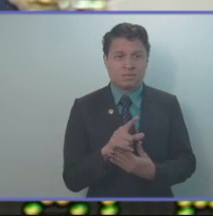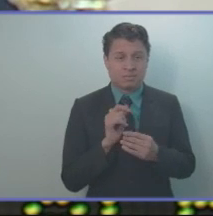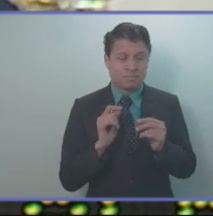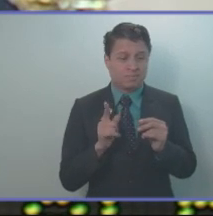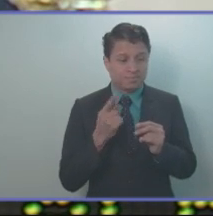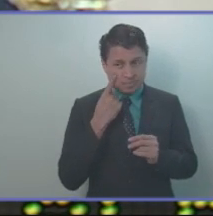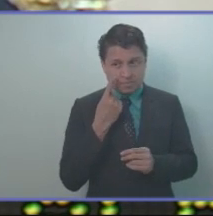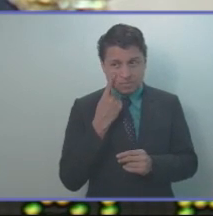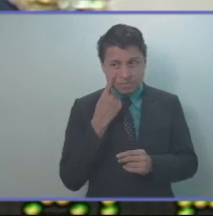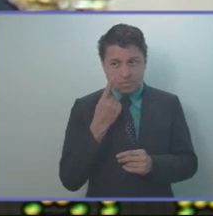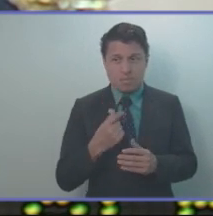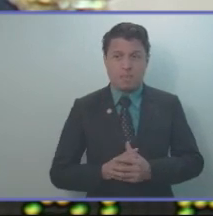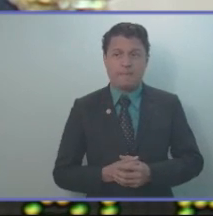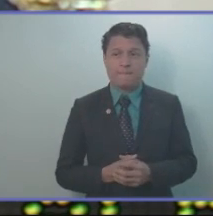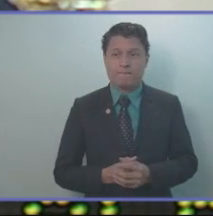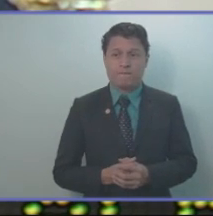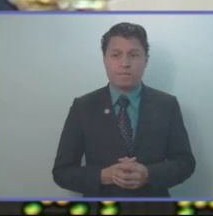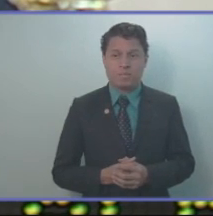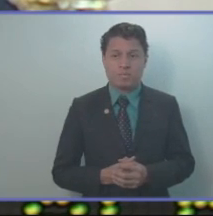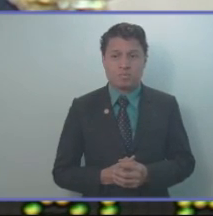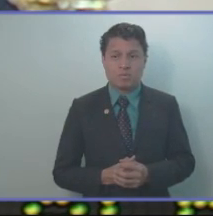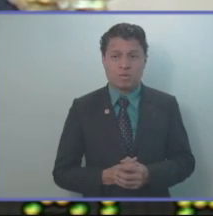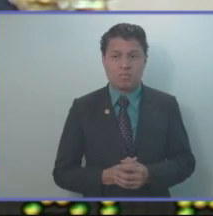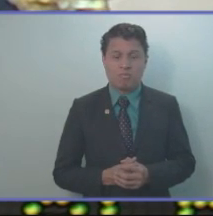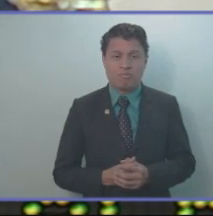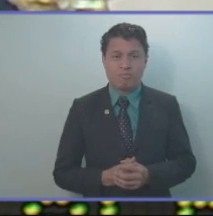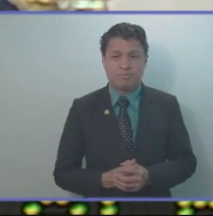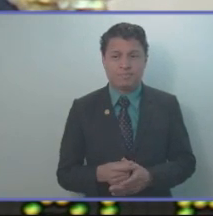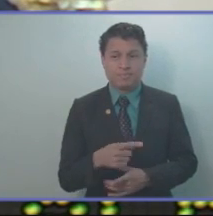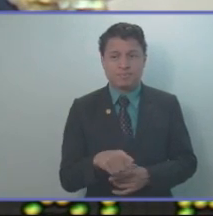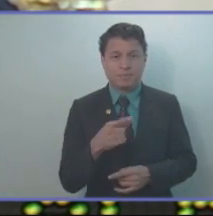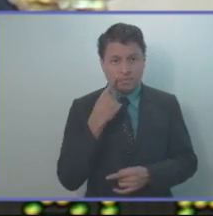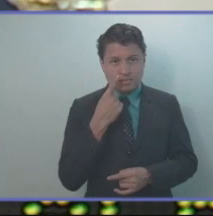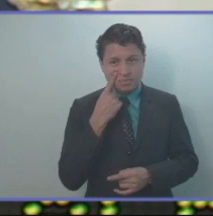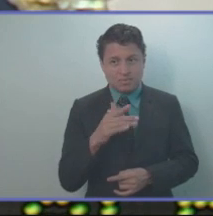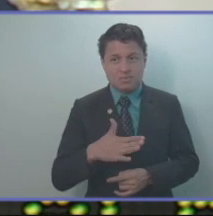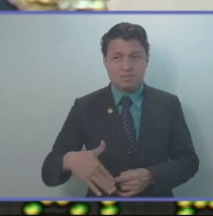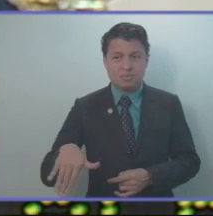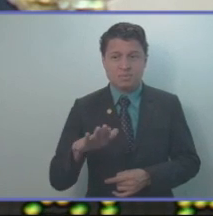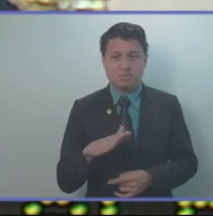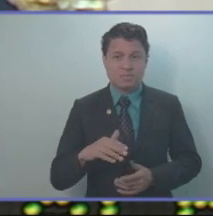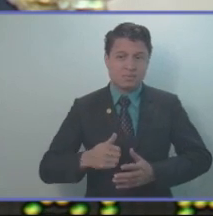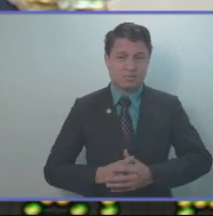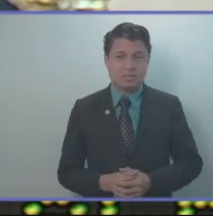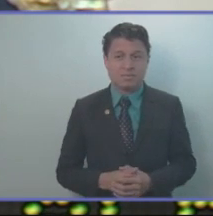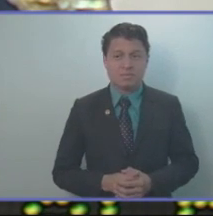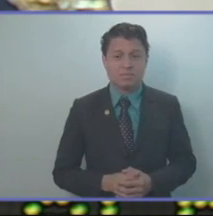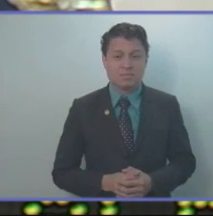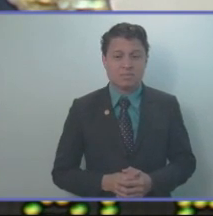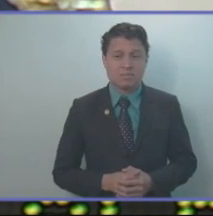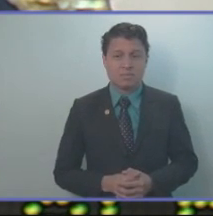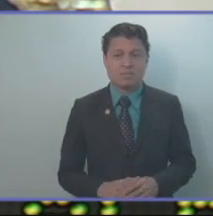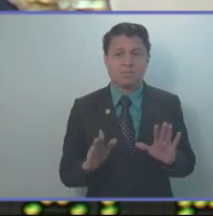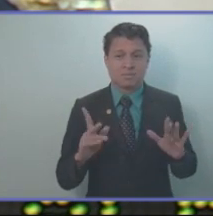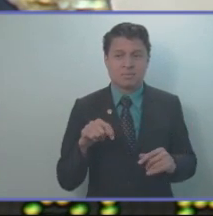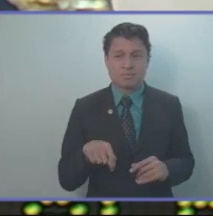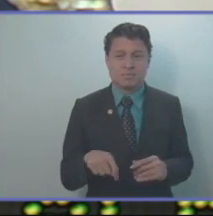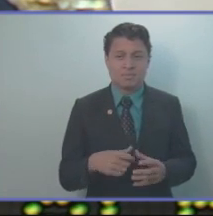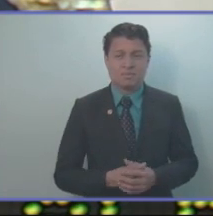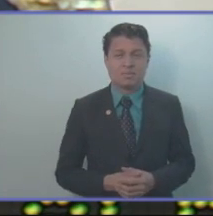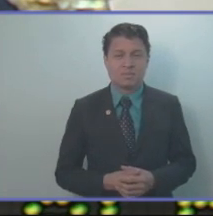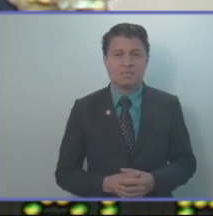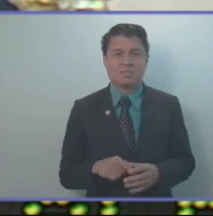donde hay una gran cantidad de precipitación pluvial, pero toda